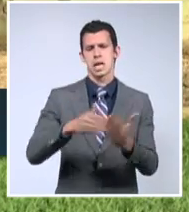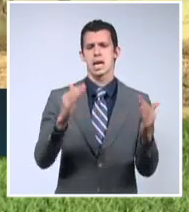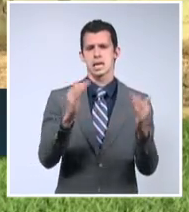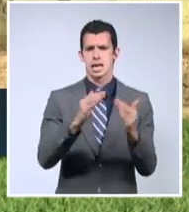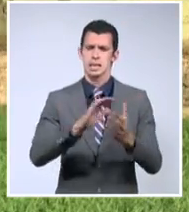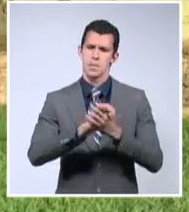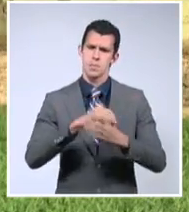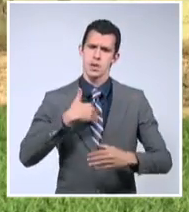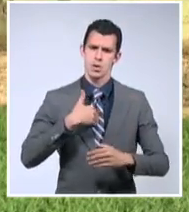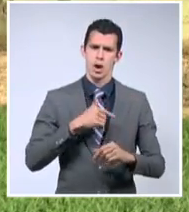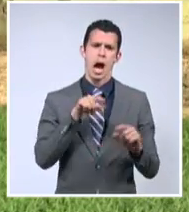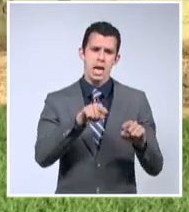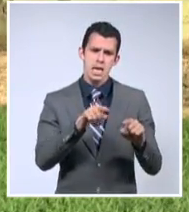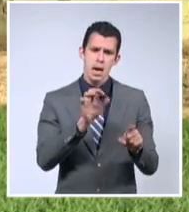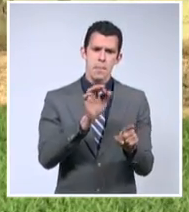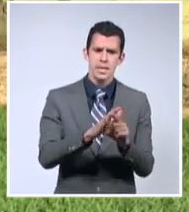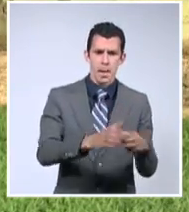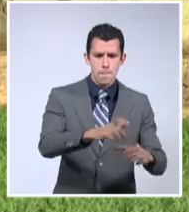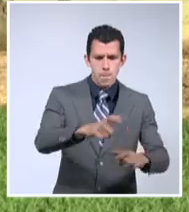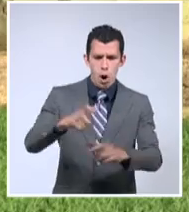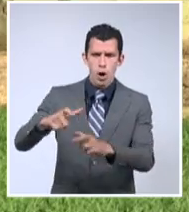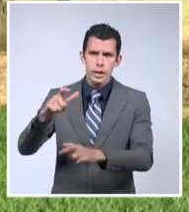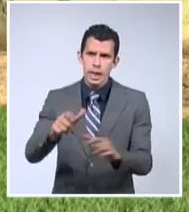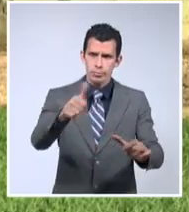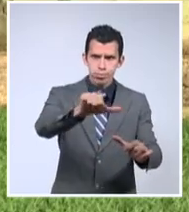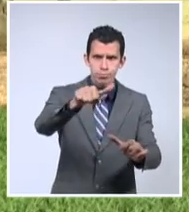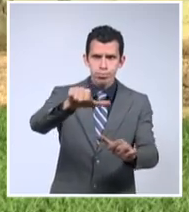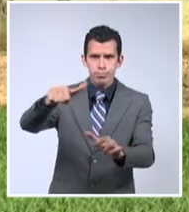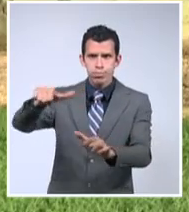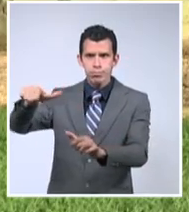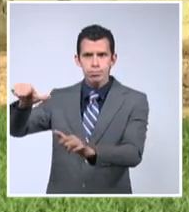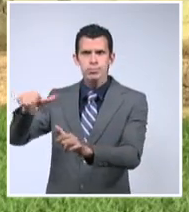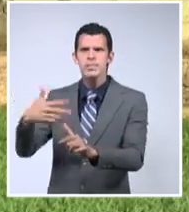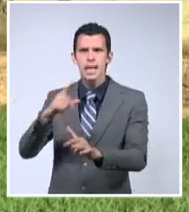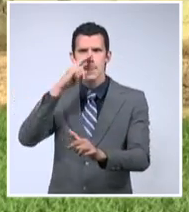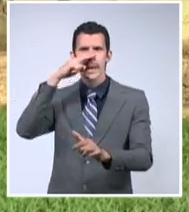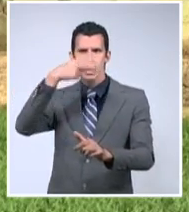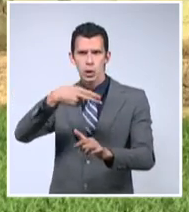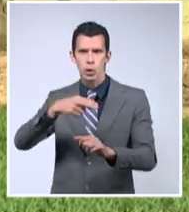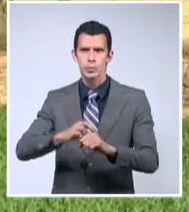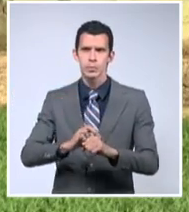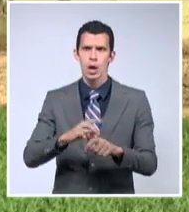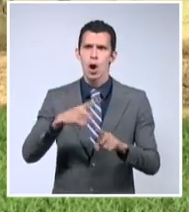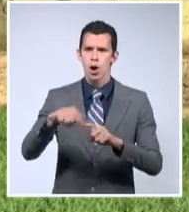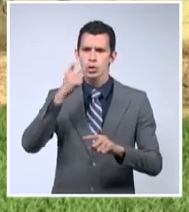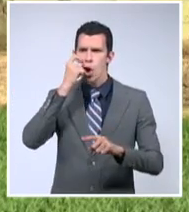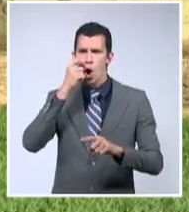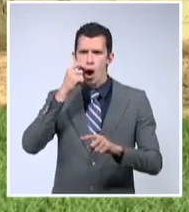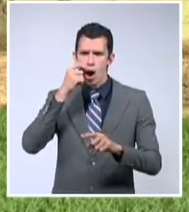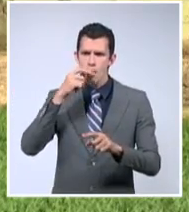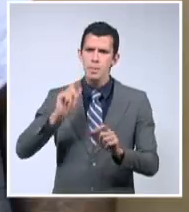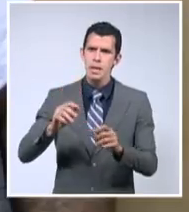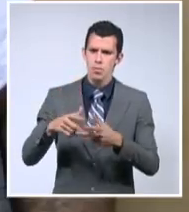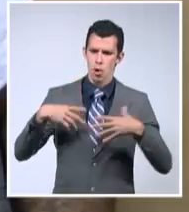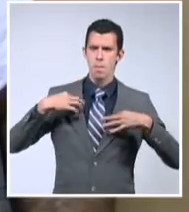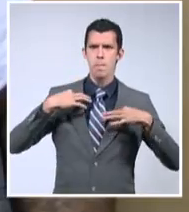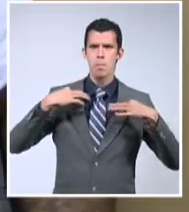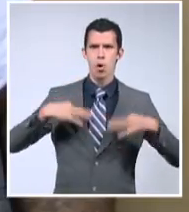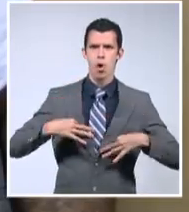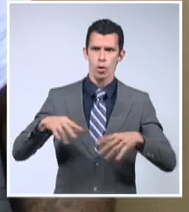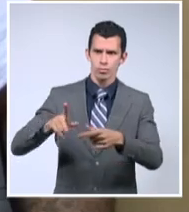Yo y él empezamos a echarle la gasolina a las botellas y el compañero Ismael picaba los trapos para meterla dentro de un pullover.